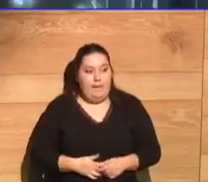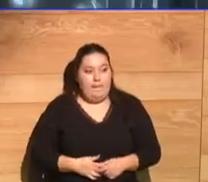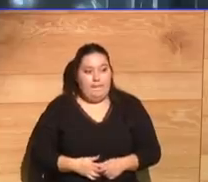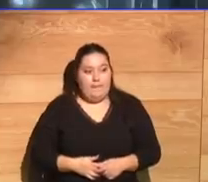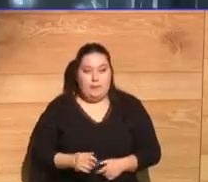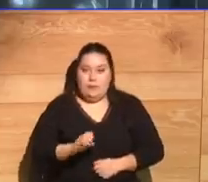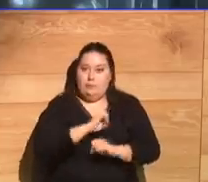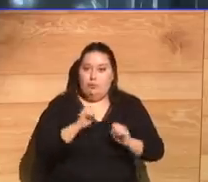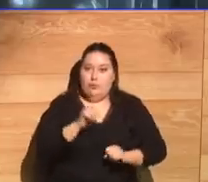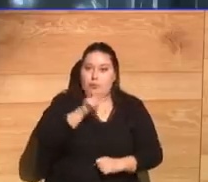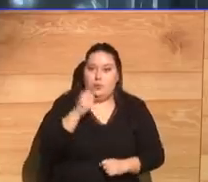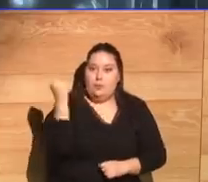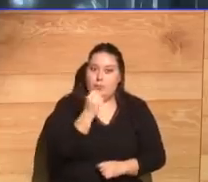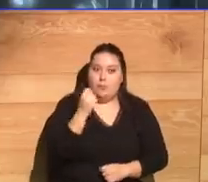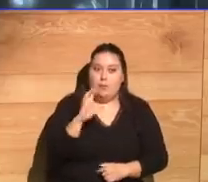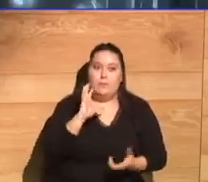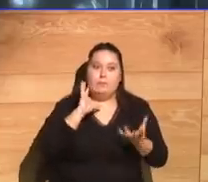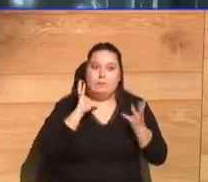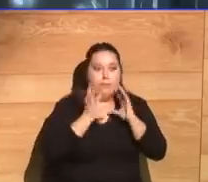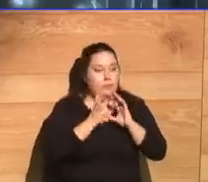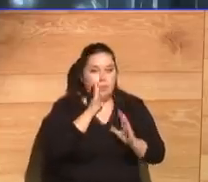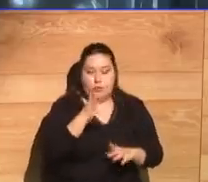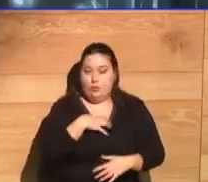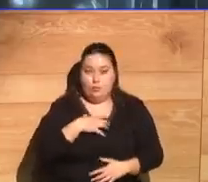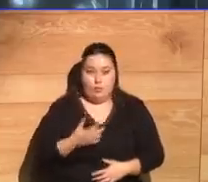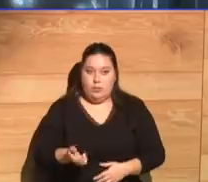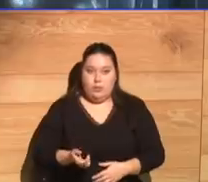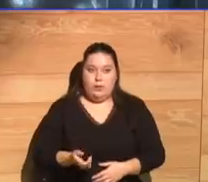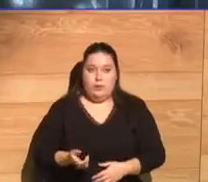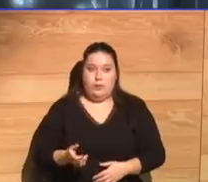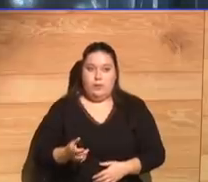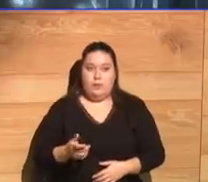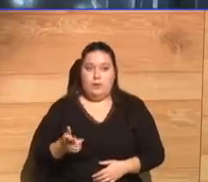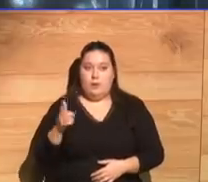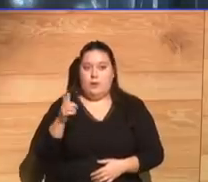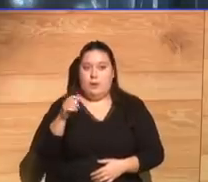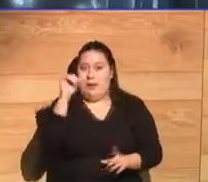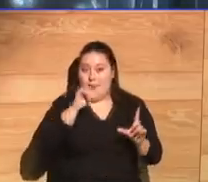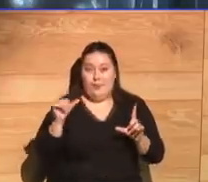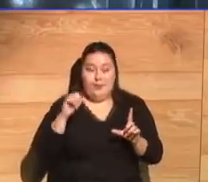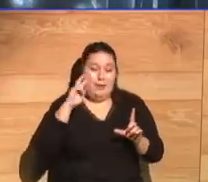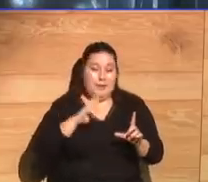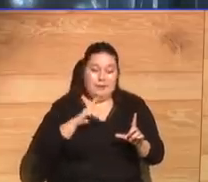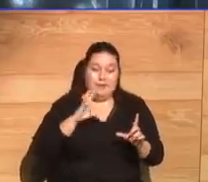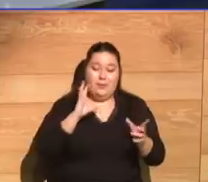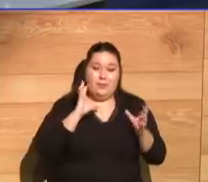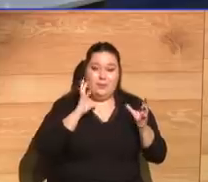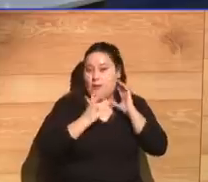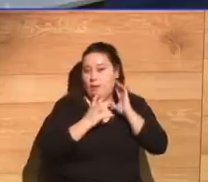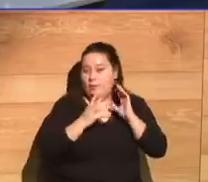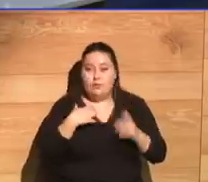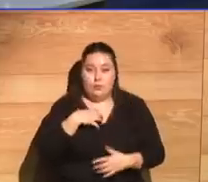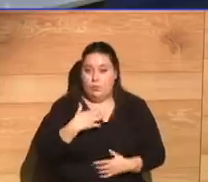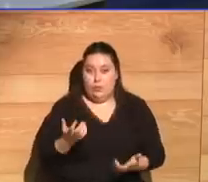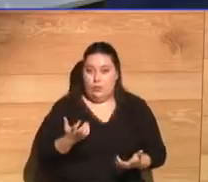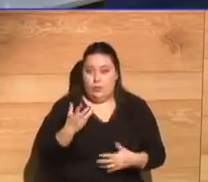mate a otra persona partiéndole el cuello, porque no se puede. O sea, todo eso que habéis visto en las pelis de que hacen así, no se puede hacer. En la vida real. O sea, que no lo